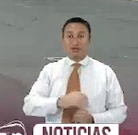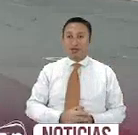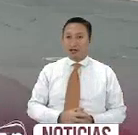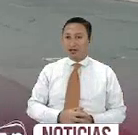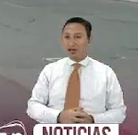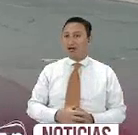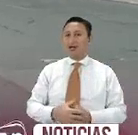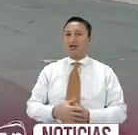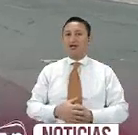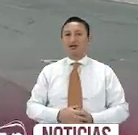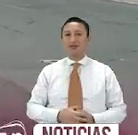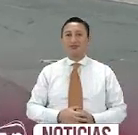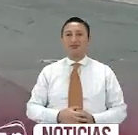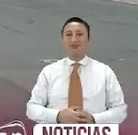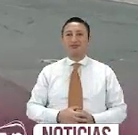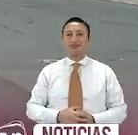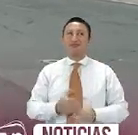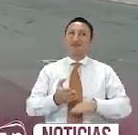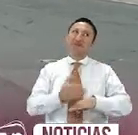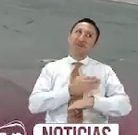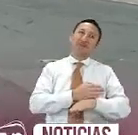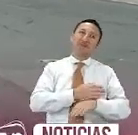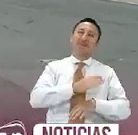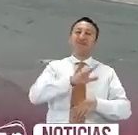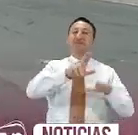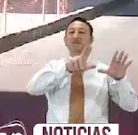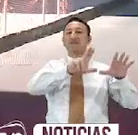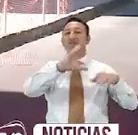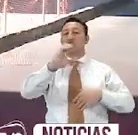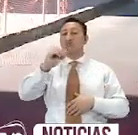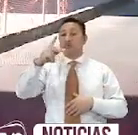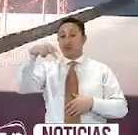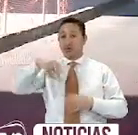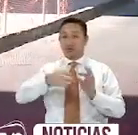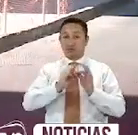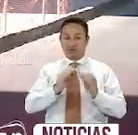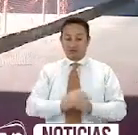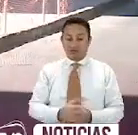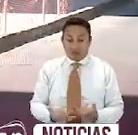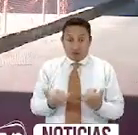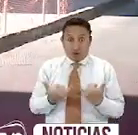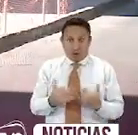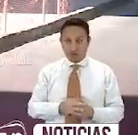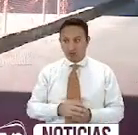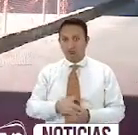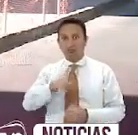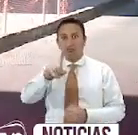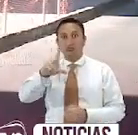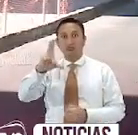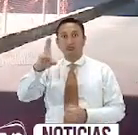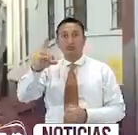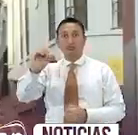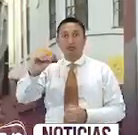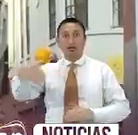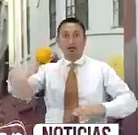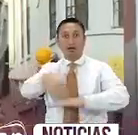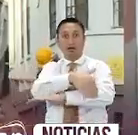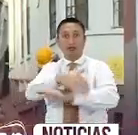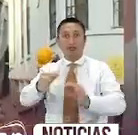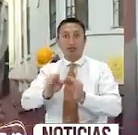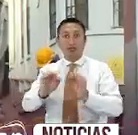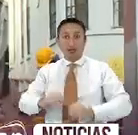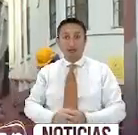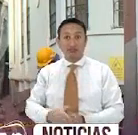años, las recuperaciones viales alcanzaban apenas los 80 kilómetros. Ahora son más de 170 kilómetros de ejes intervenidos, justamente